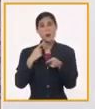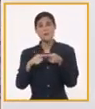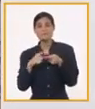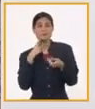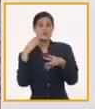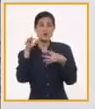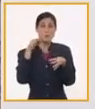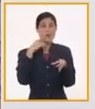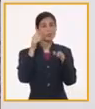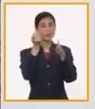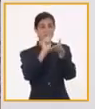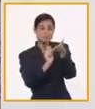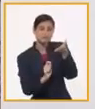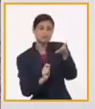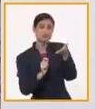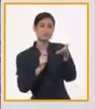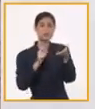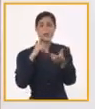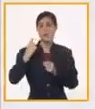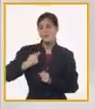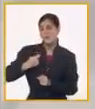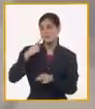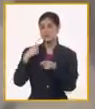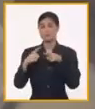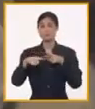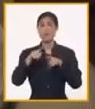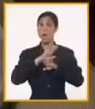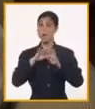documentos para el juzgado.